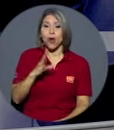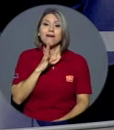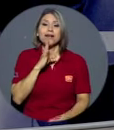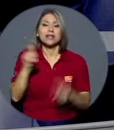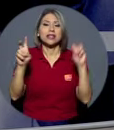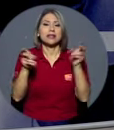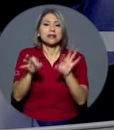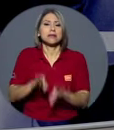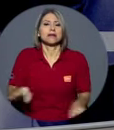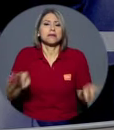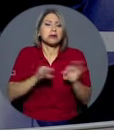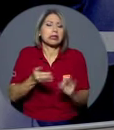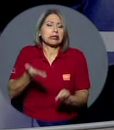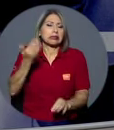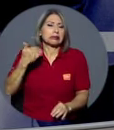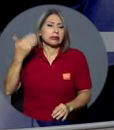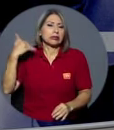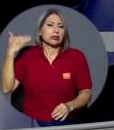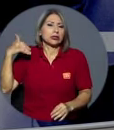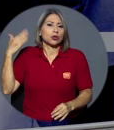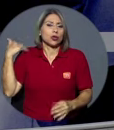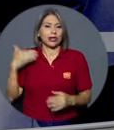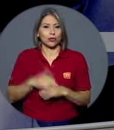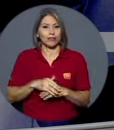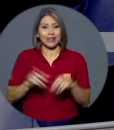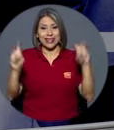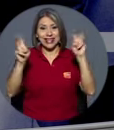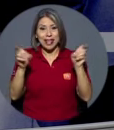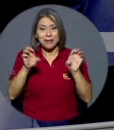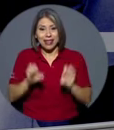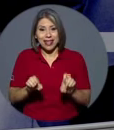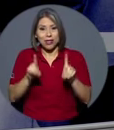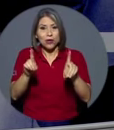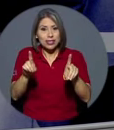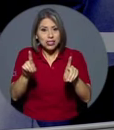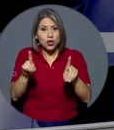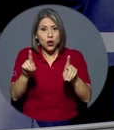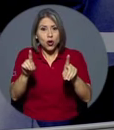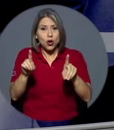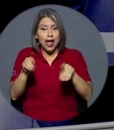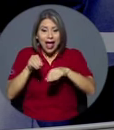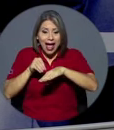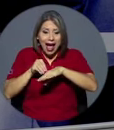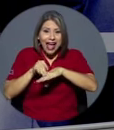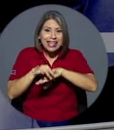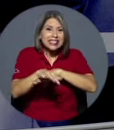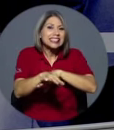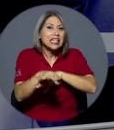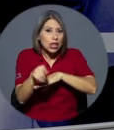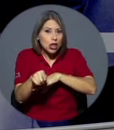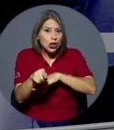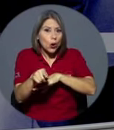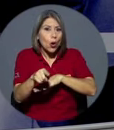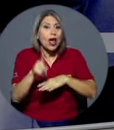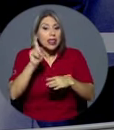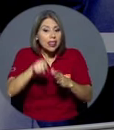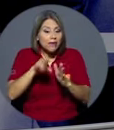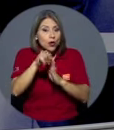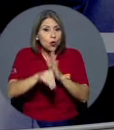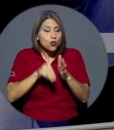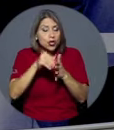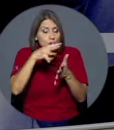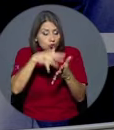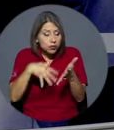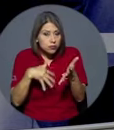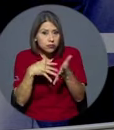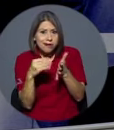es histórico, y es cuánto ha incidido el tema de la educación a nivel de la malla curricular, de todo lo que es la